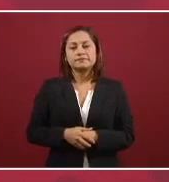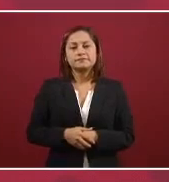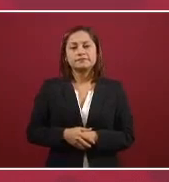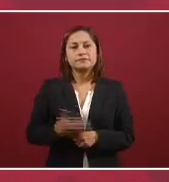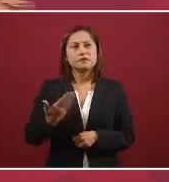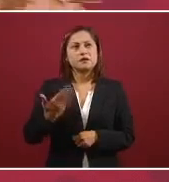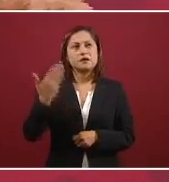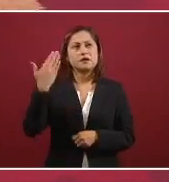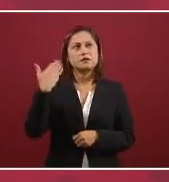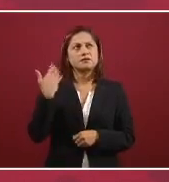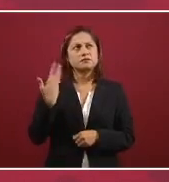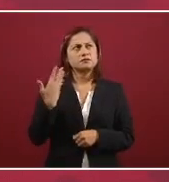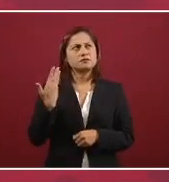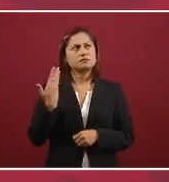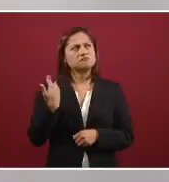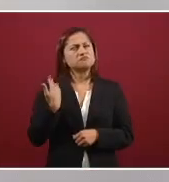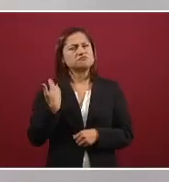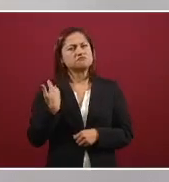5 días, bueno,